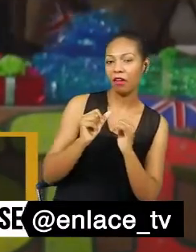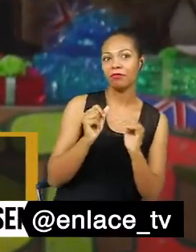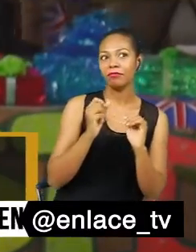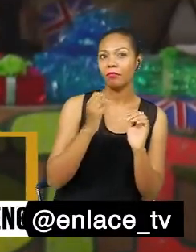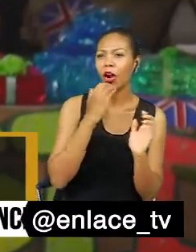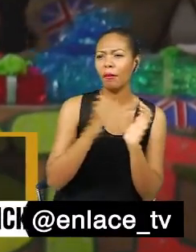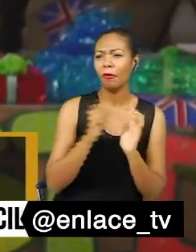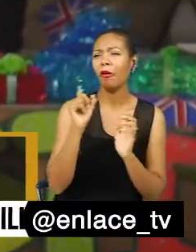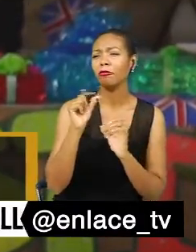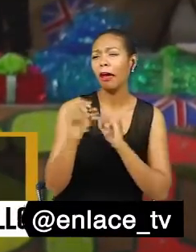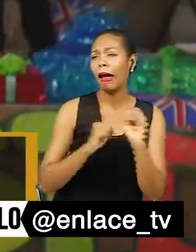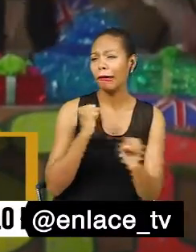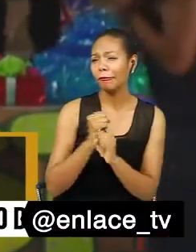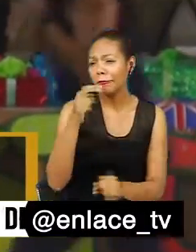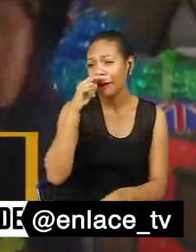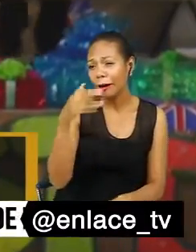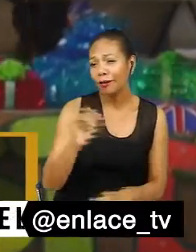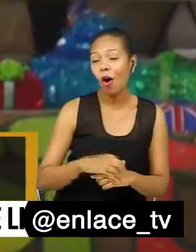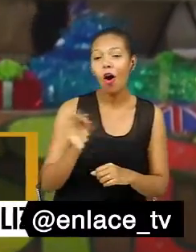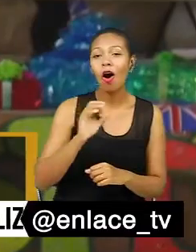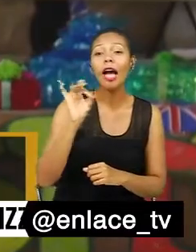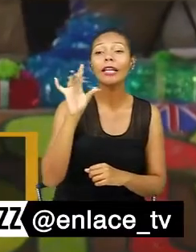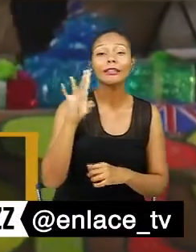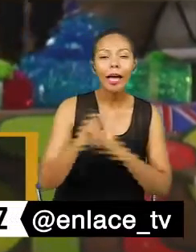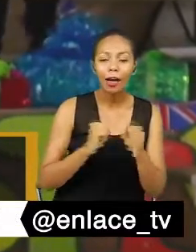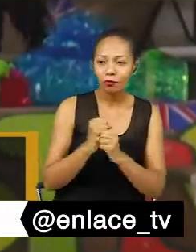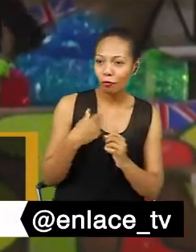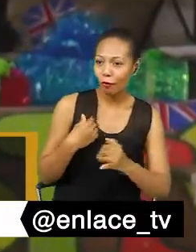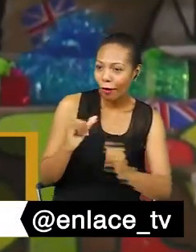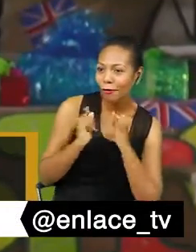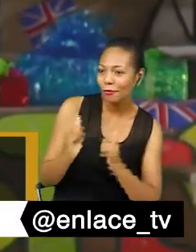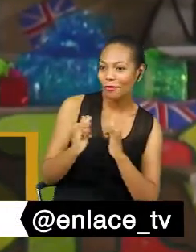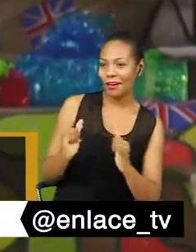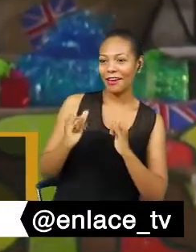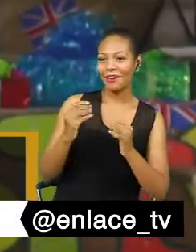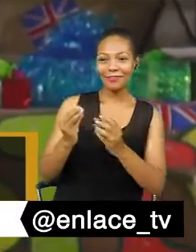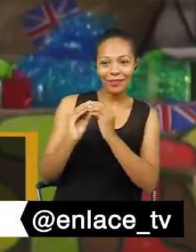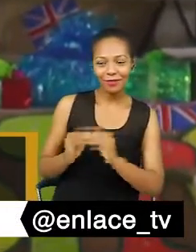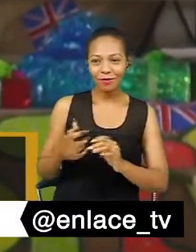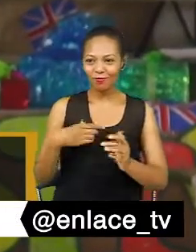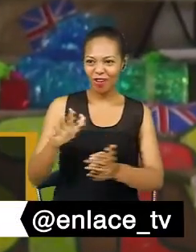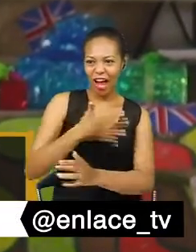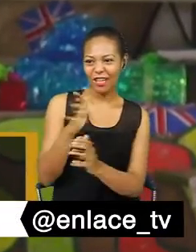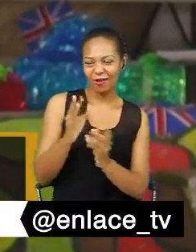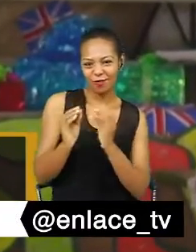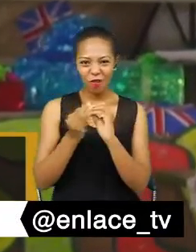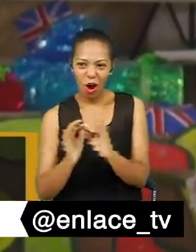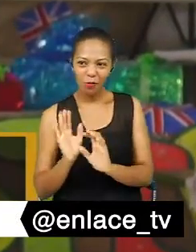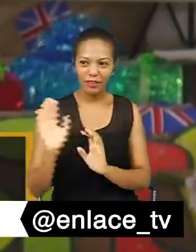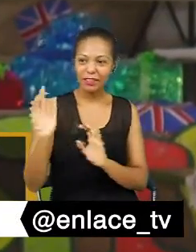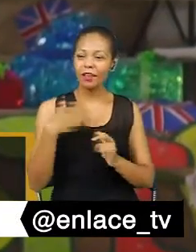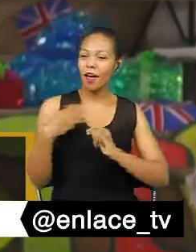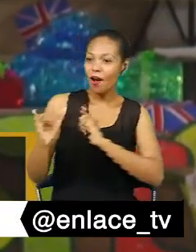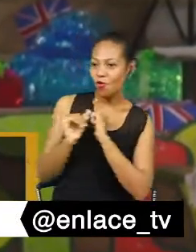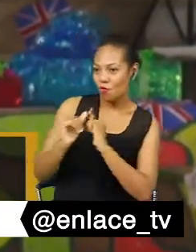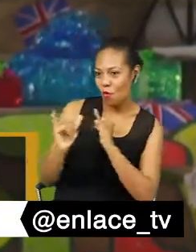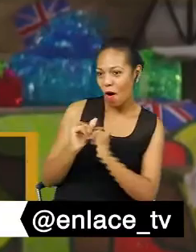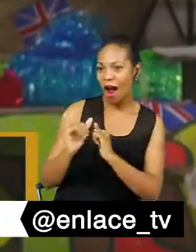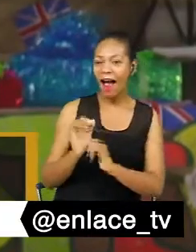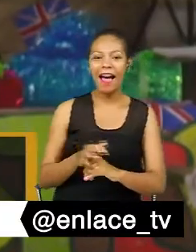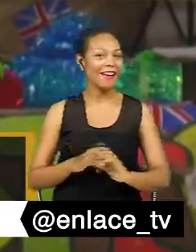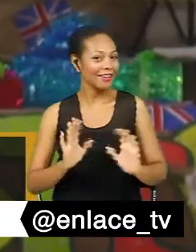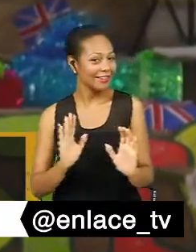de 16 años y seguirlos en las canciones que a ellos les gustan, los ritmos, de pronto ese freestyle que para